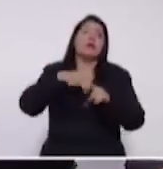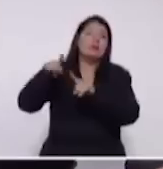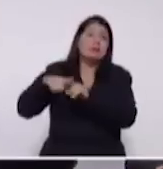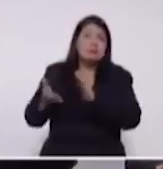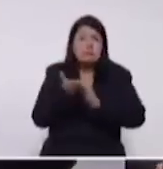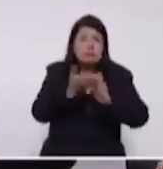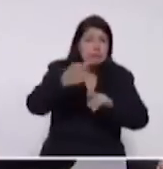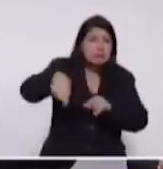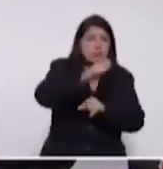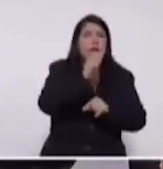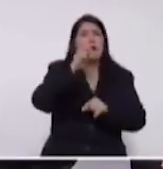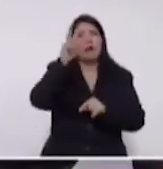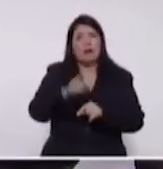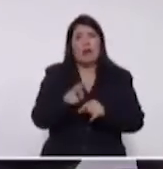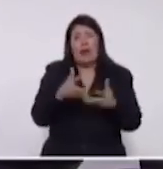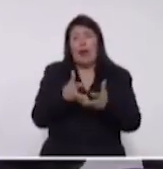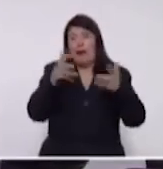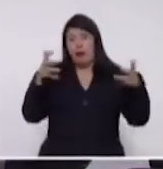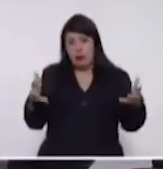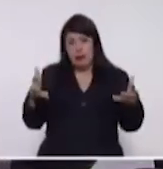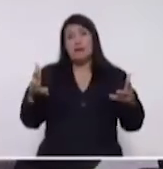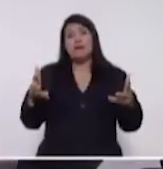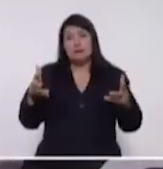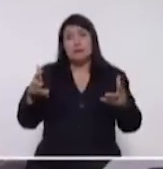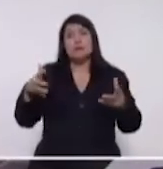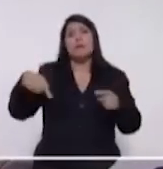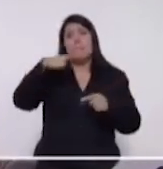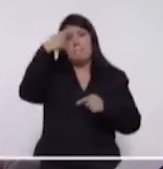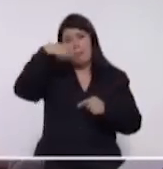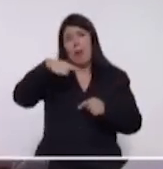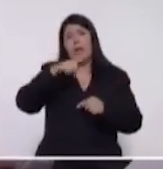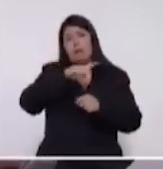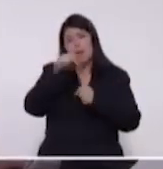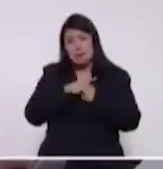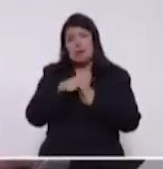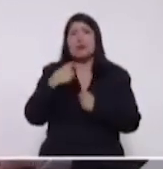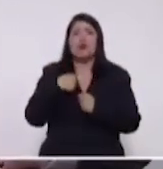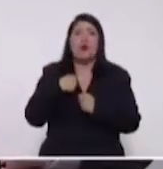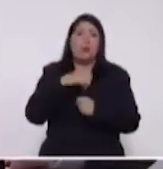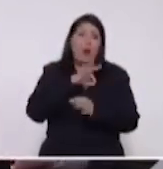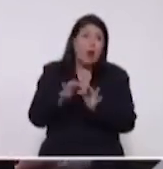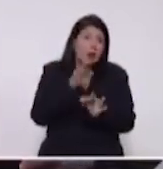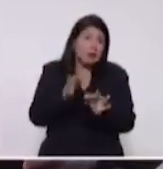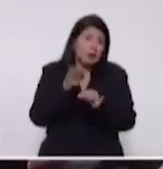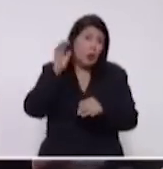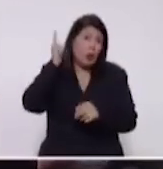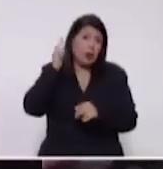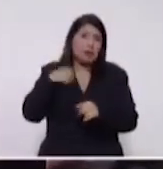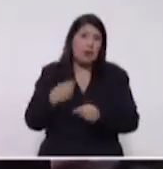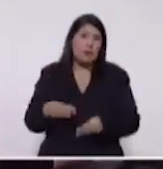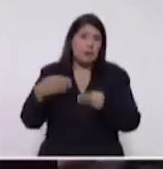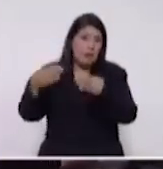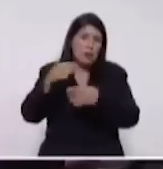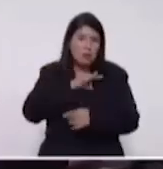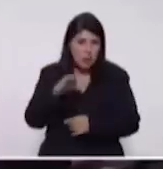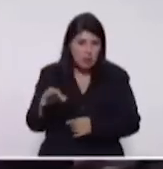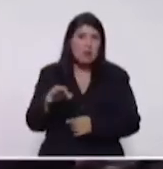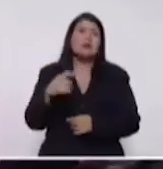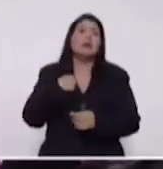específicas, grandes obras que espero estar en oportunidad de entregar y con ello, como lo he señalado,